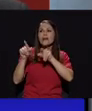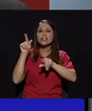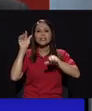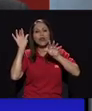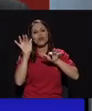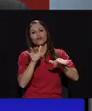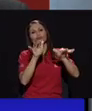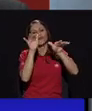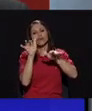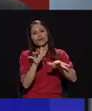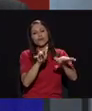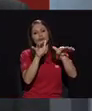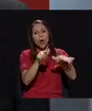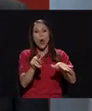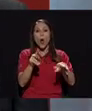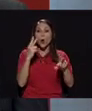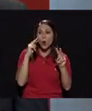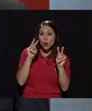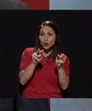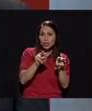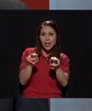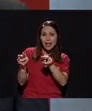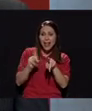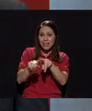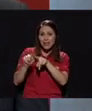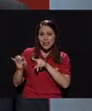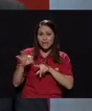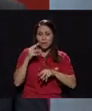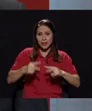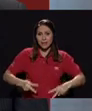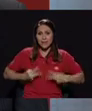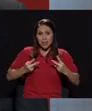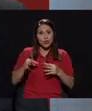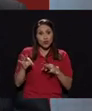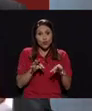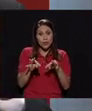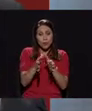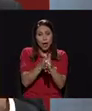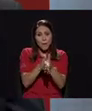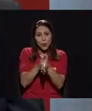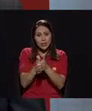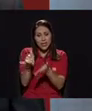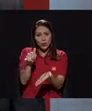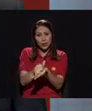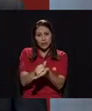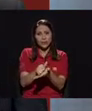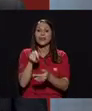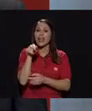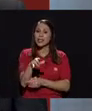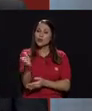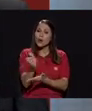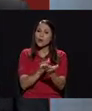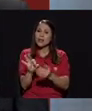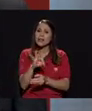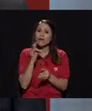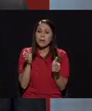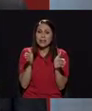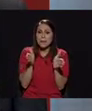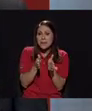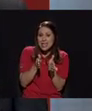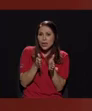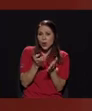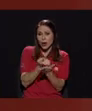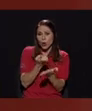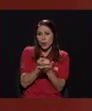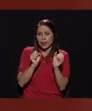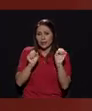digamos, la biodiversidad en Costa Rica, y el sector turismo los está aprovechando de igual manera. Esas son, digamos, algunas de las formas